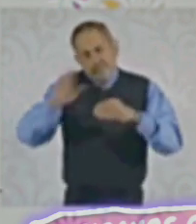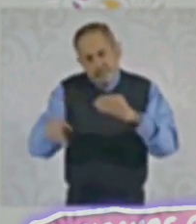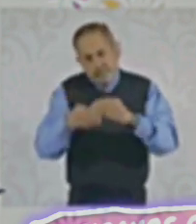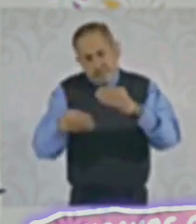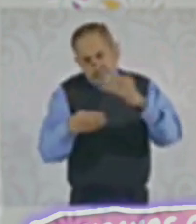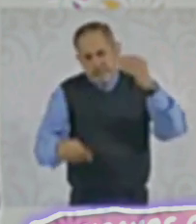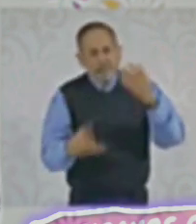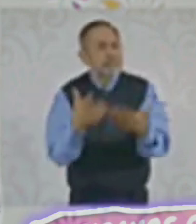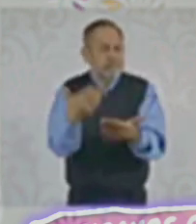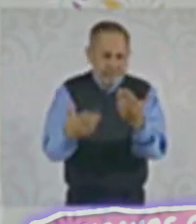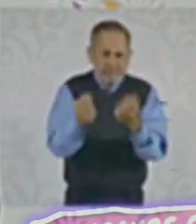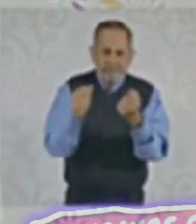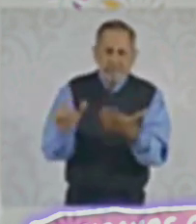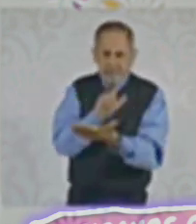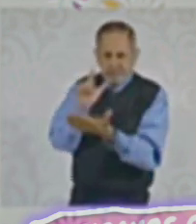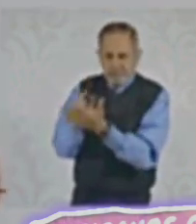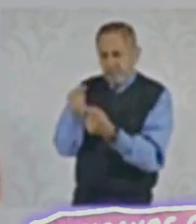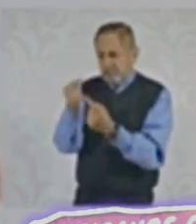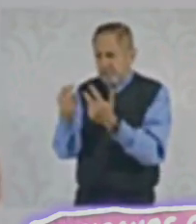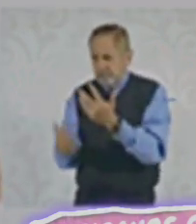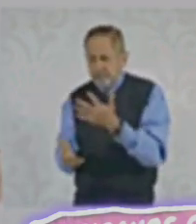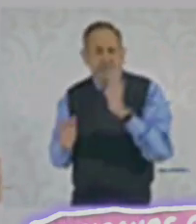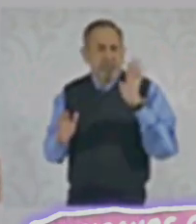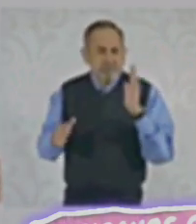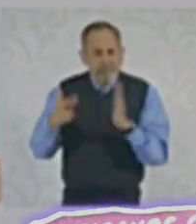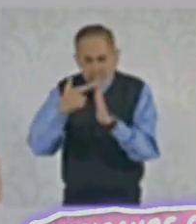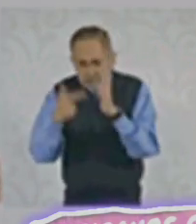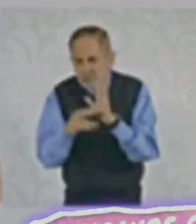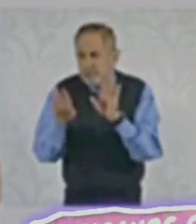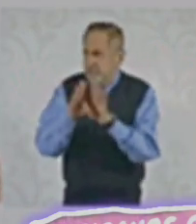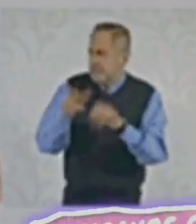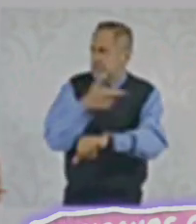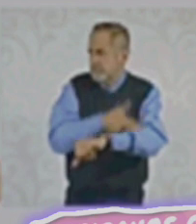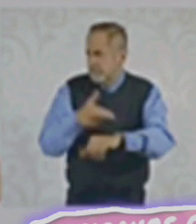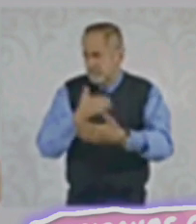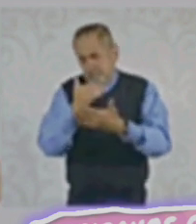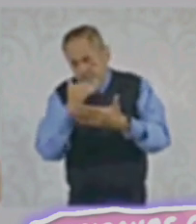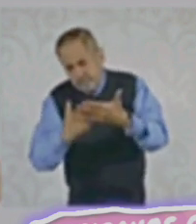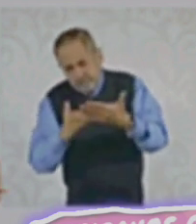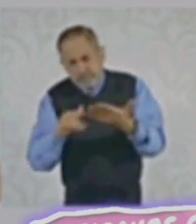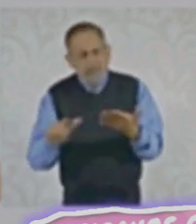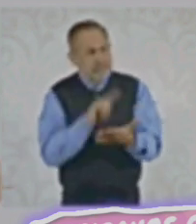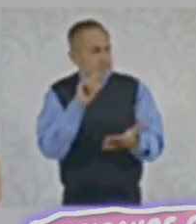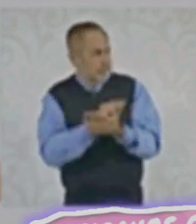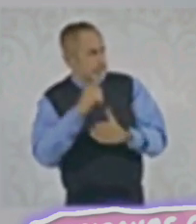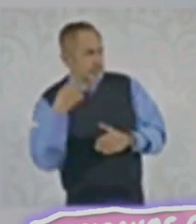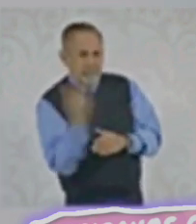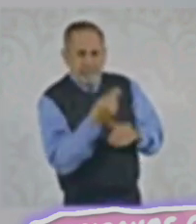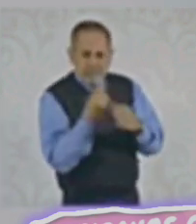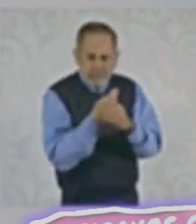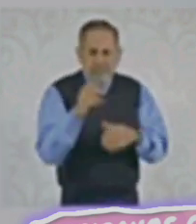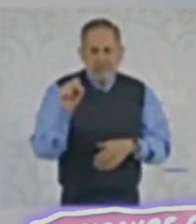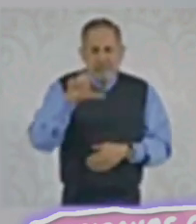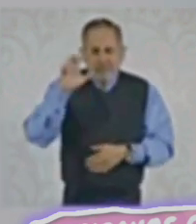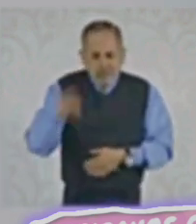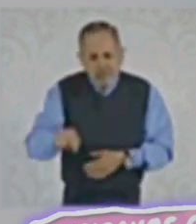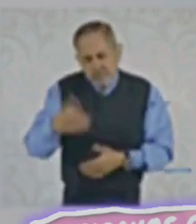leyes secundarias, desde procedimentales, la propia ley orgánica de la